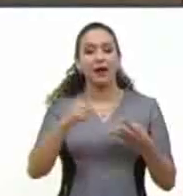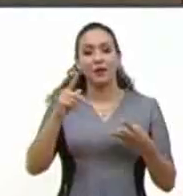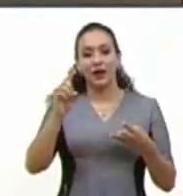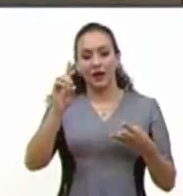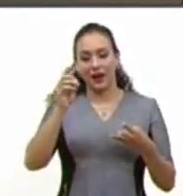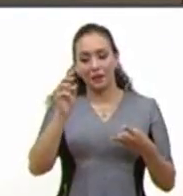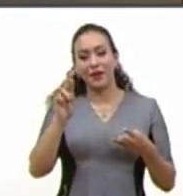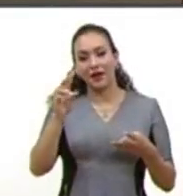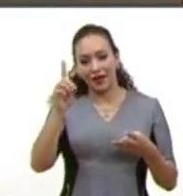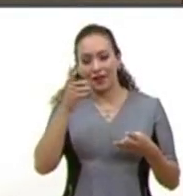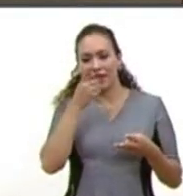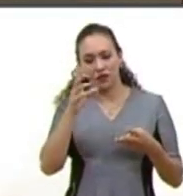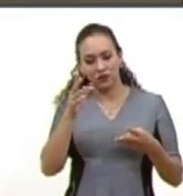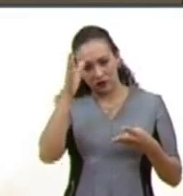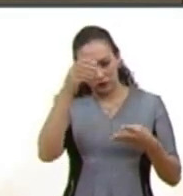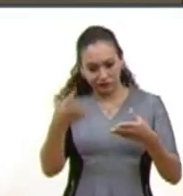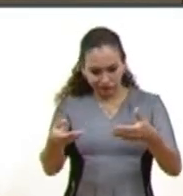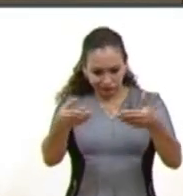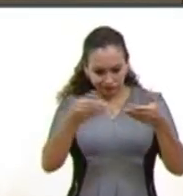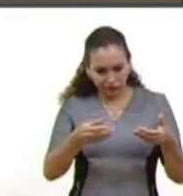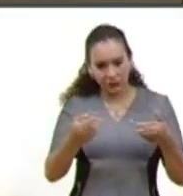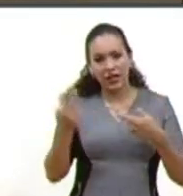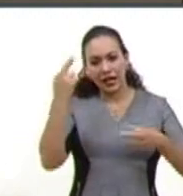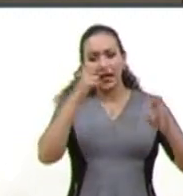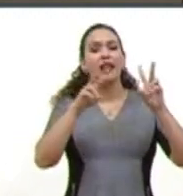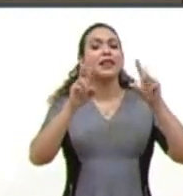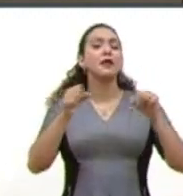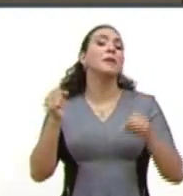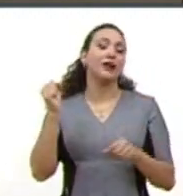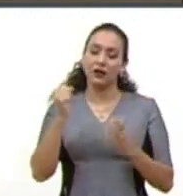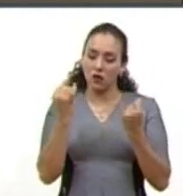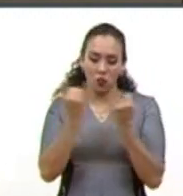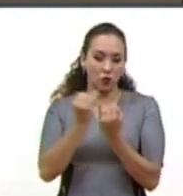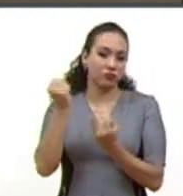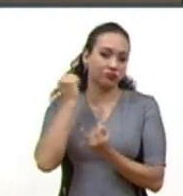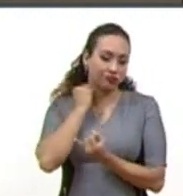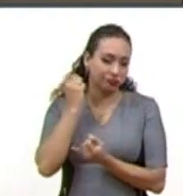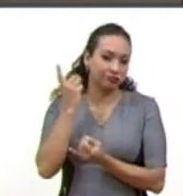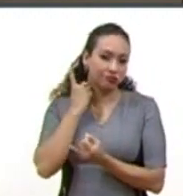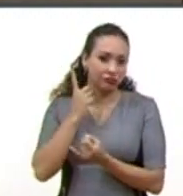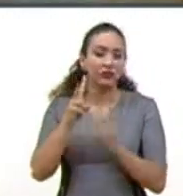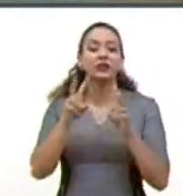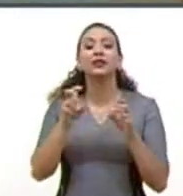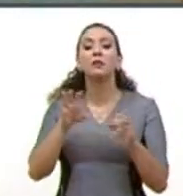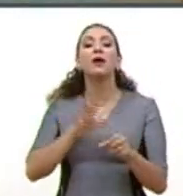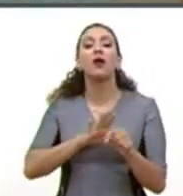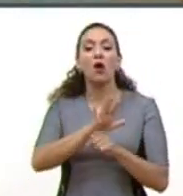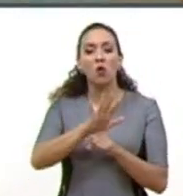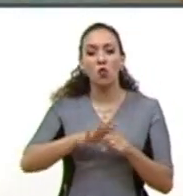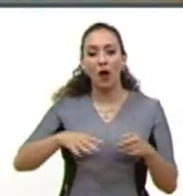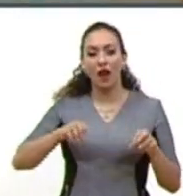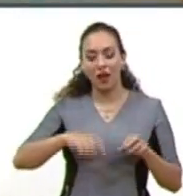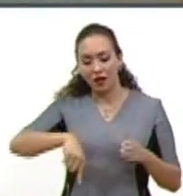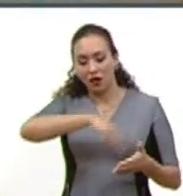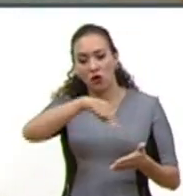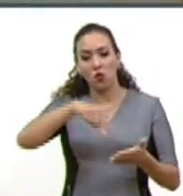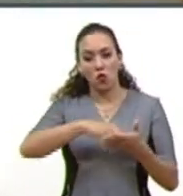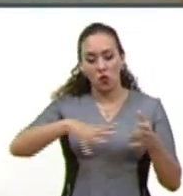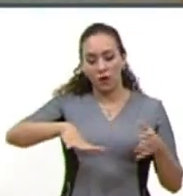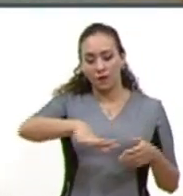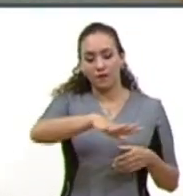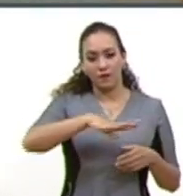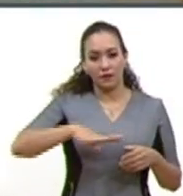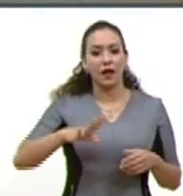cómputos distritales de las elecciones de diputaciones y senadurías correspondientes a la quinta circunscripción. En lo que concierne a